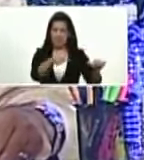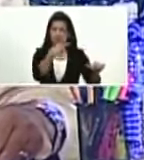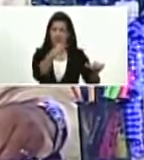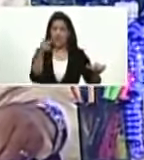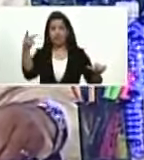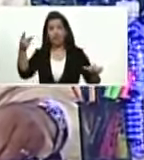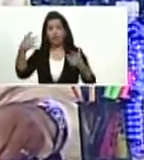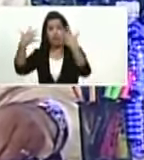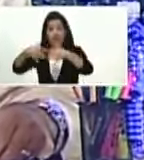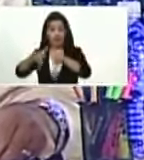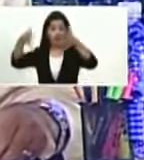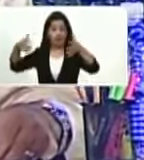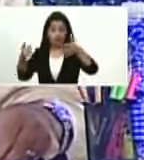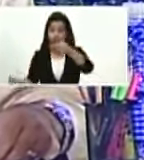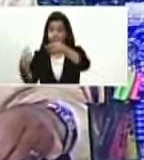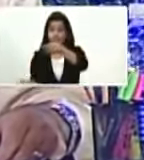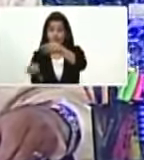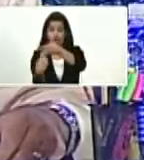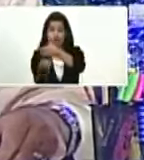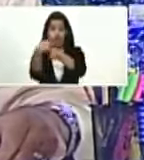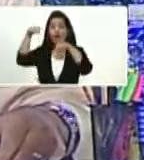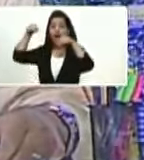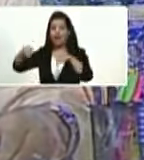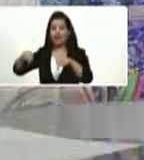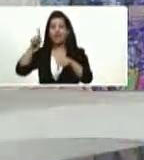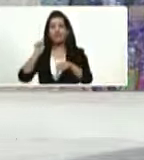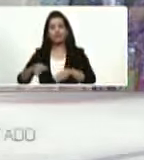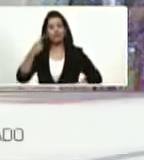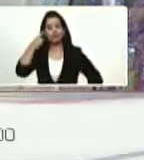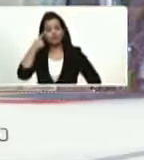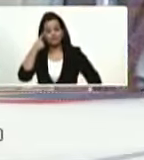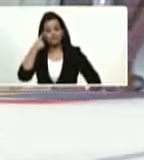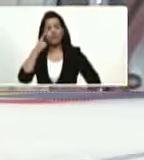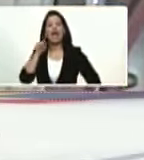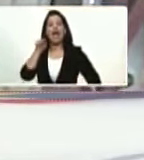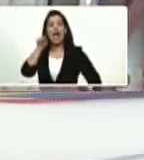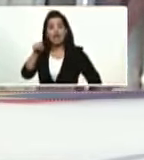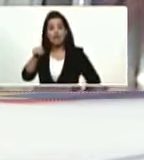Socialista. Crear un instrumento